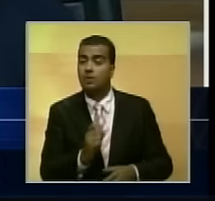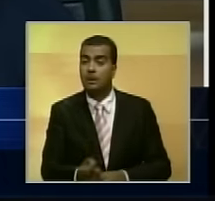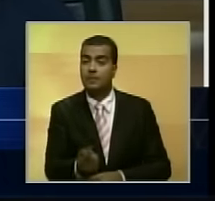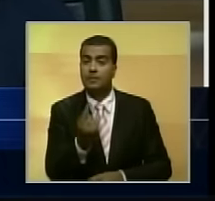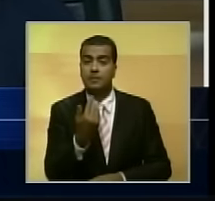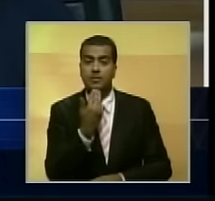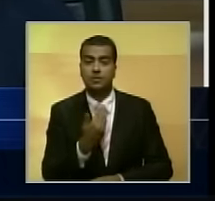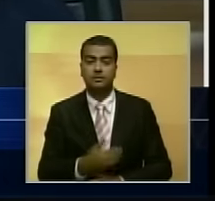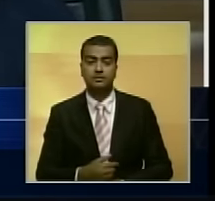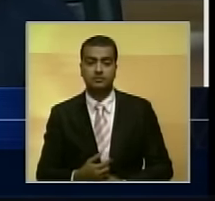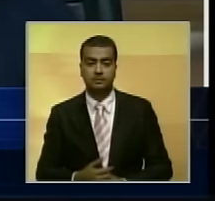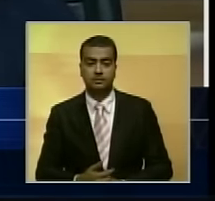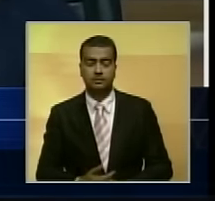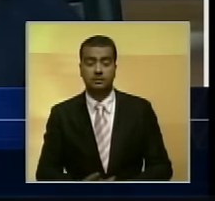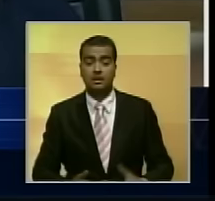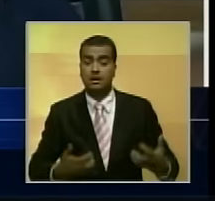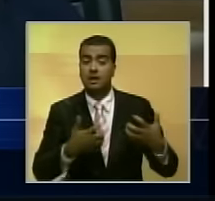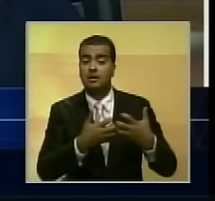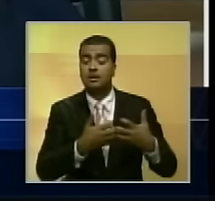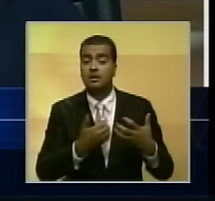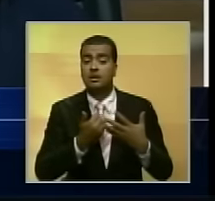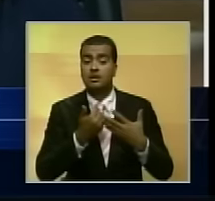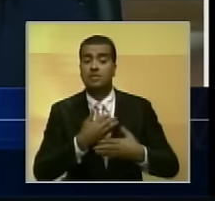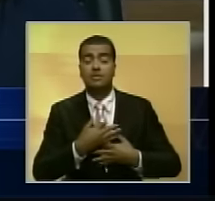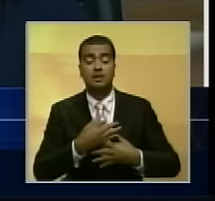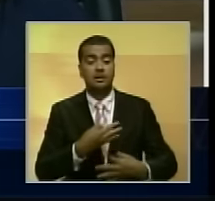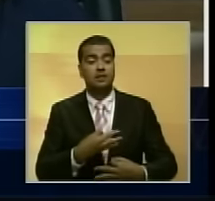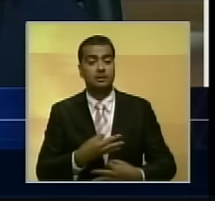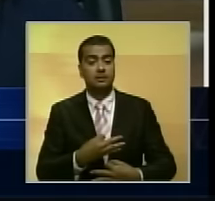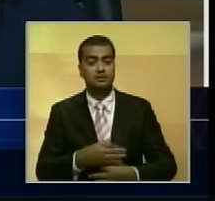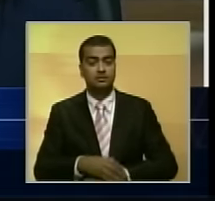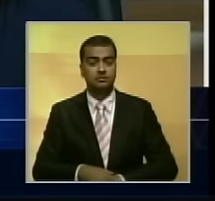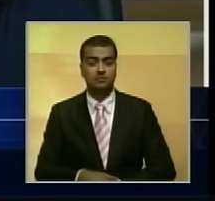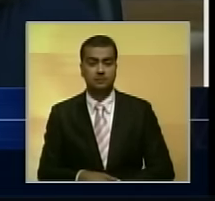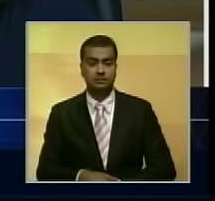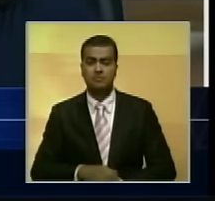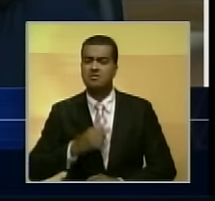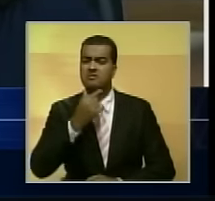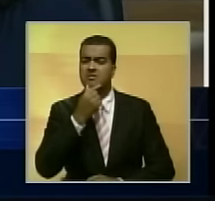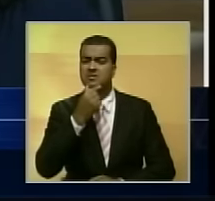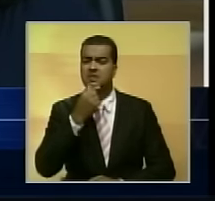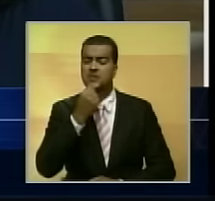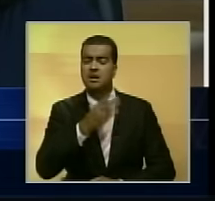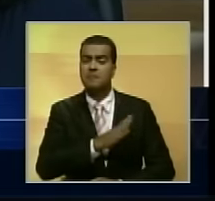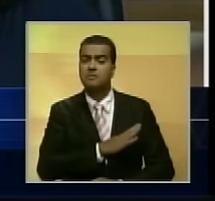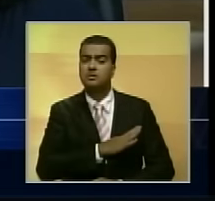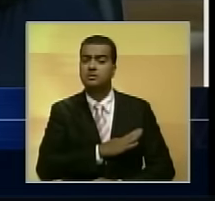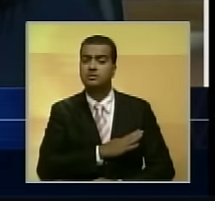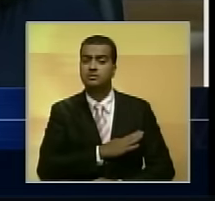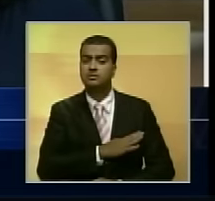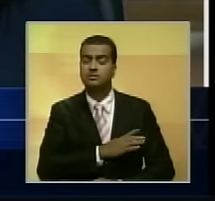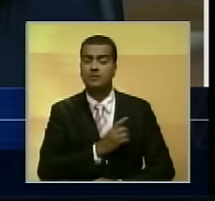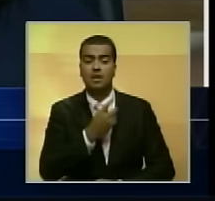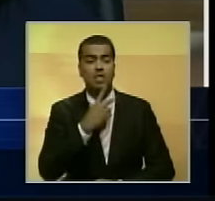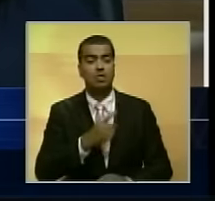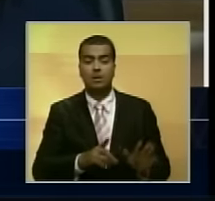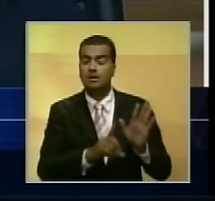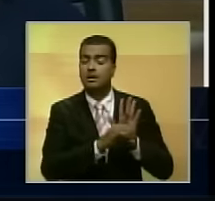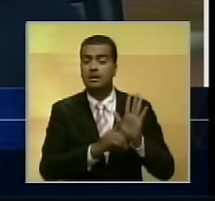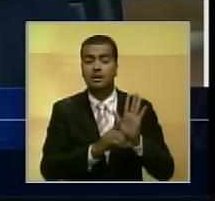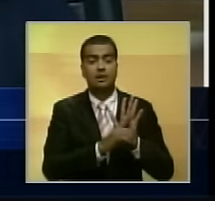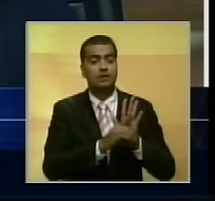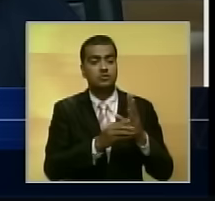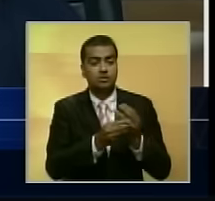primera vez que la guerra civil sirve a intereses imperiales para facilitar la apropiación indebida y legítima de